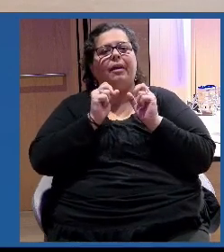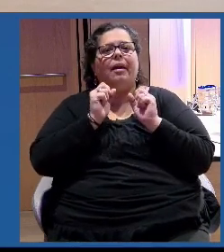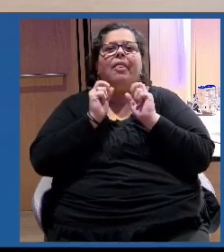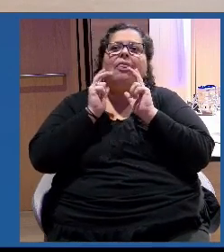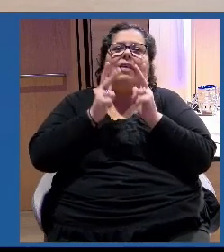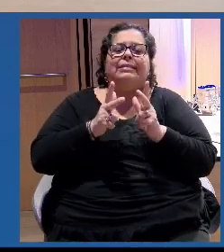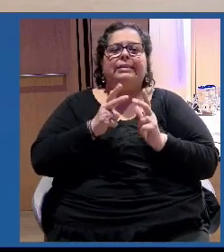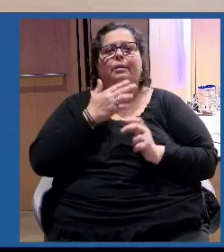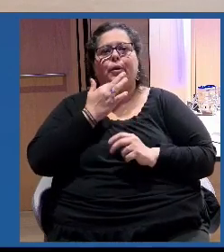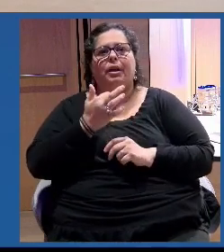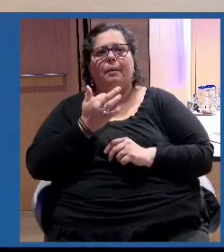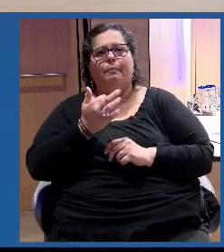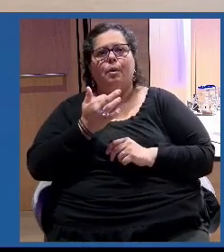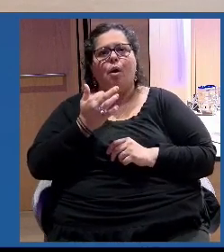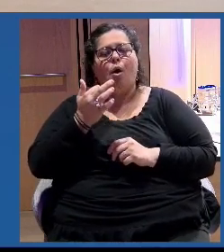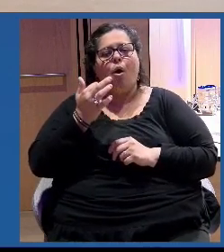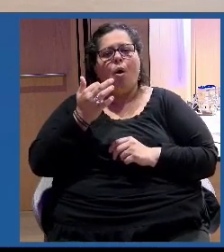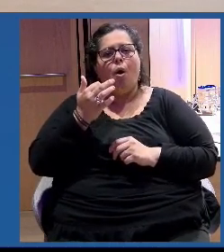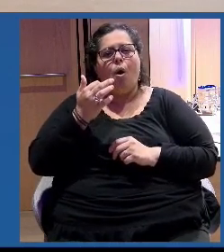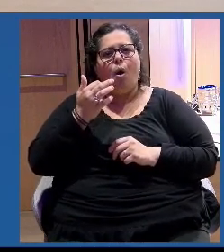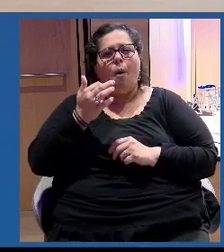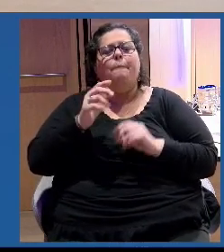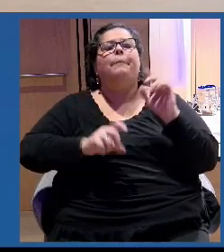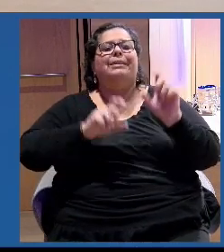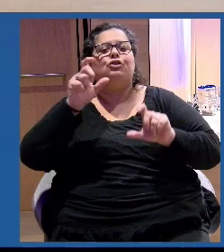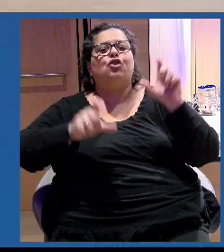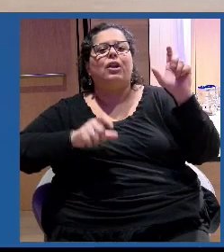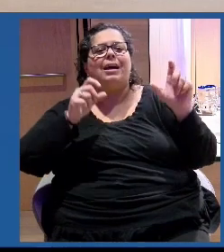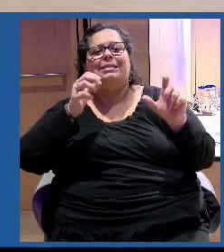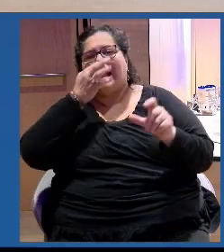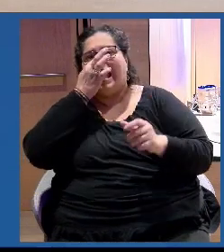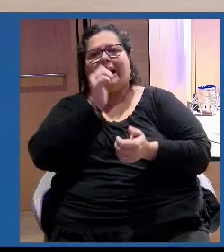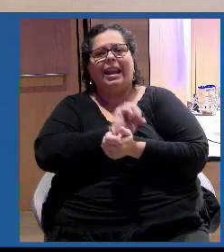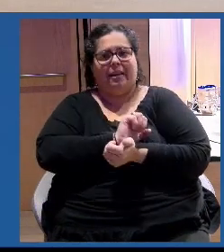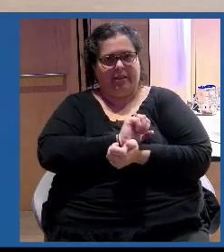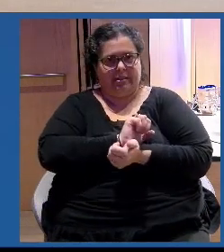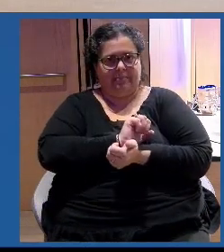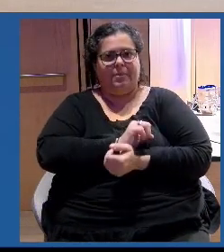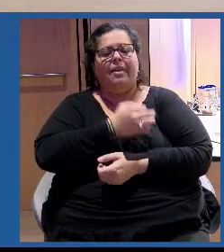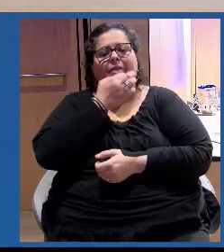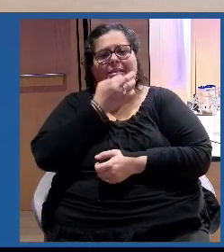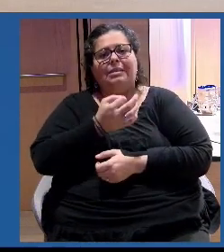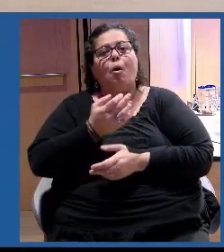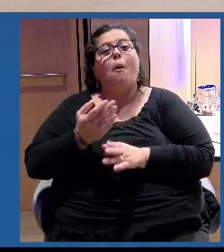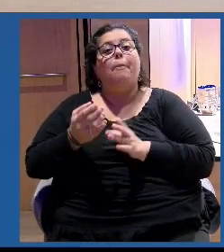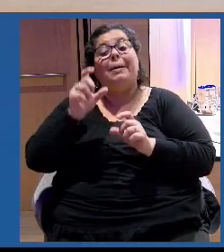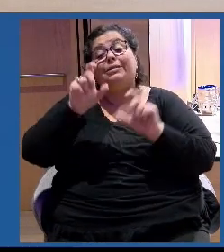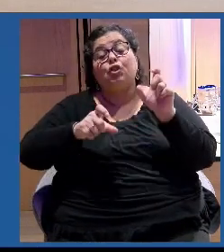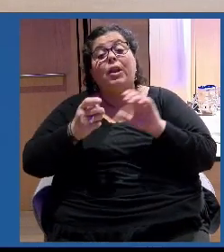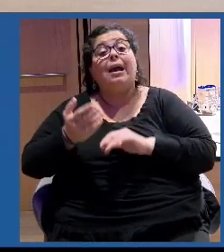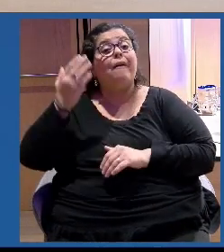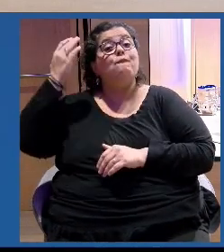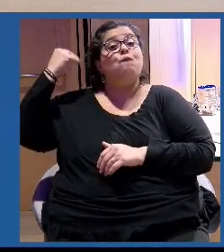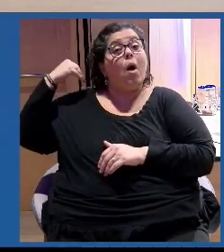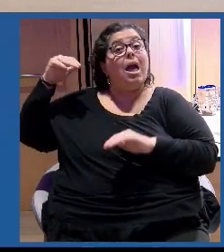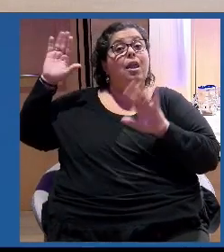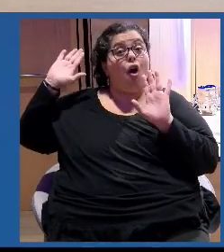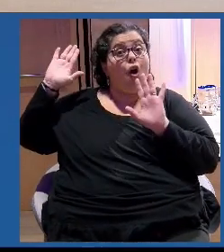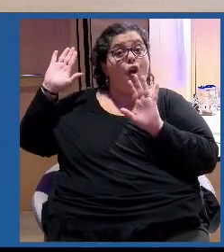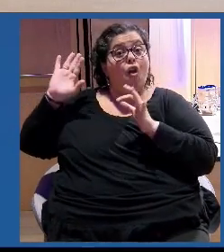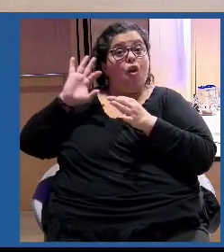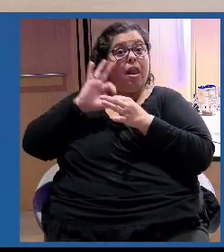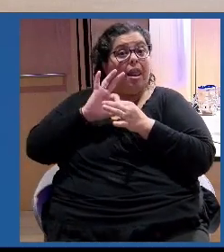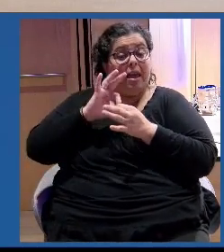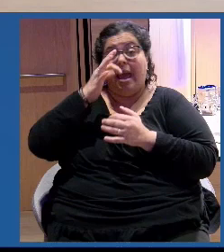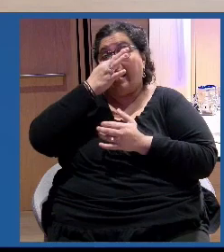de pueblos esclavos, de personas esclavas, hablemos de personas que fueron esclavizadas, ¿no? Hablemos de